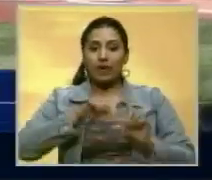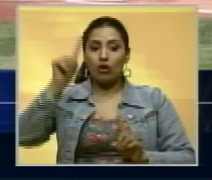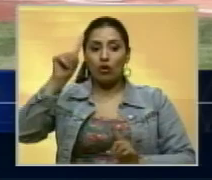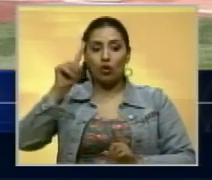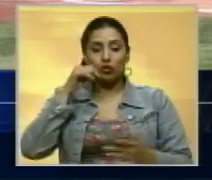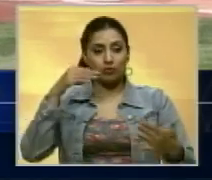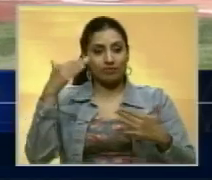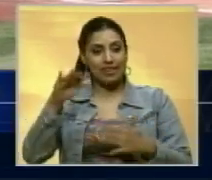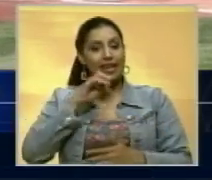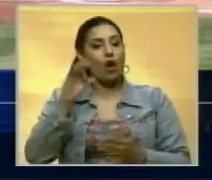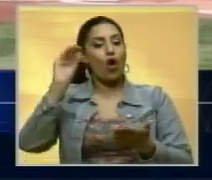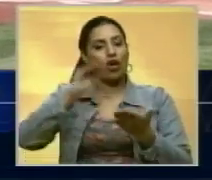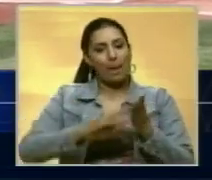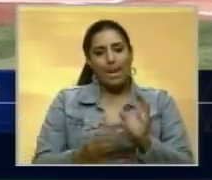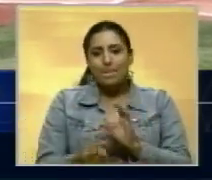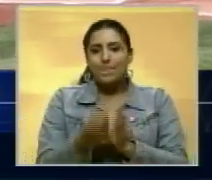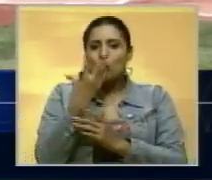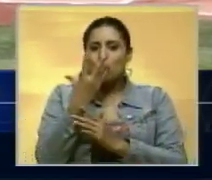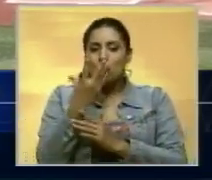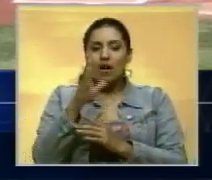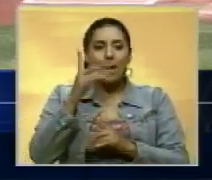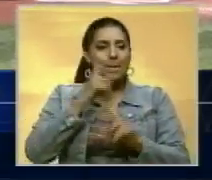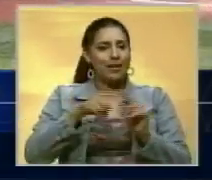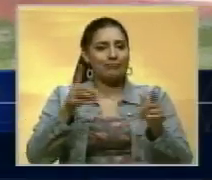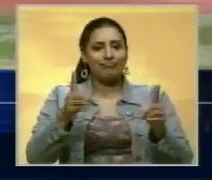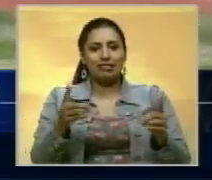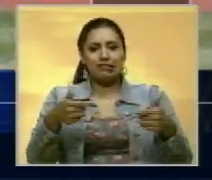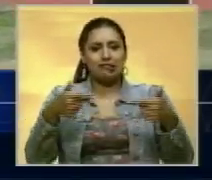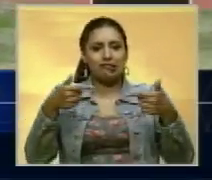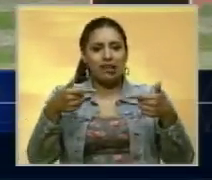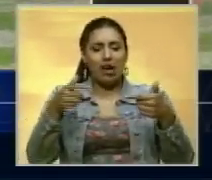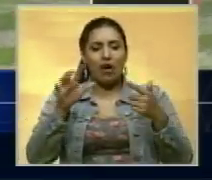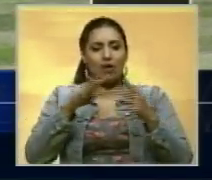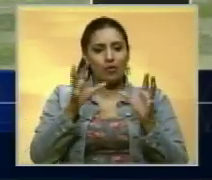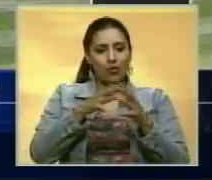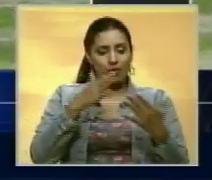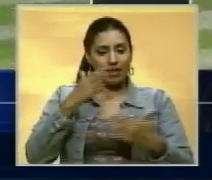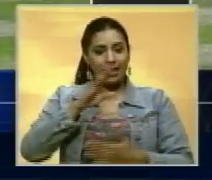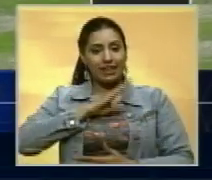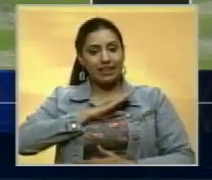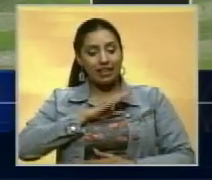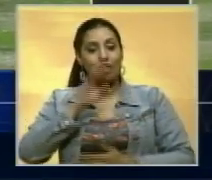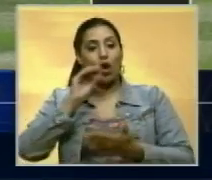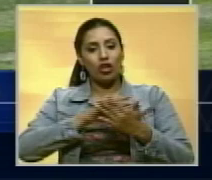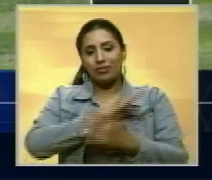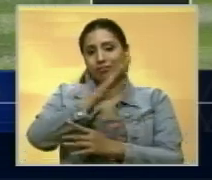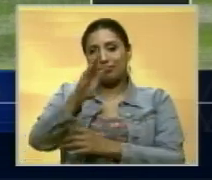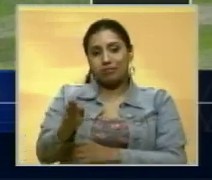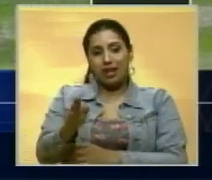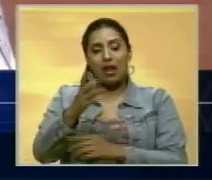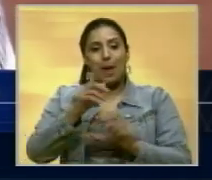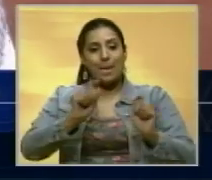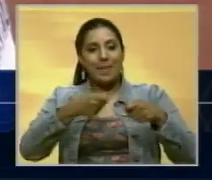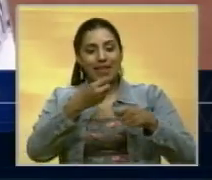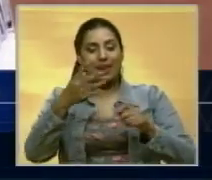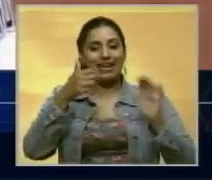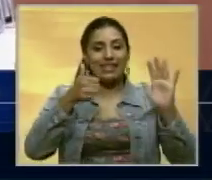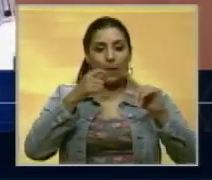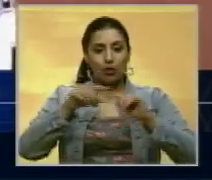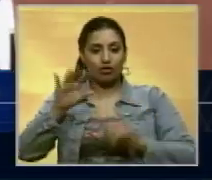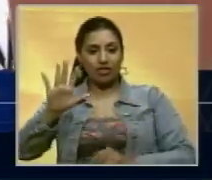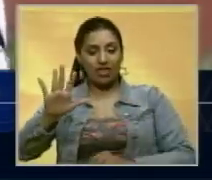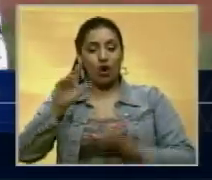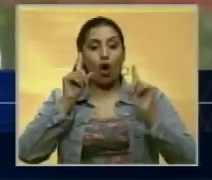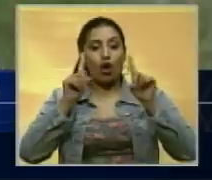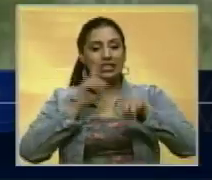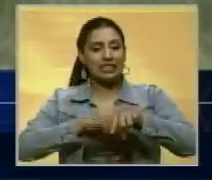Y Félix Hernández reapareció y se fue sin decisión en el encuentro en el que los Marineros de Seattle doblegaron a los Medias Blancas de Chicago 6-5 en